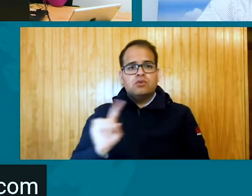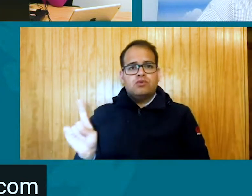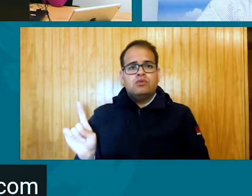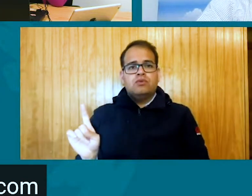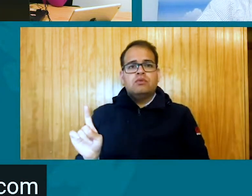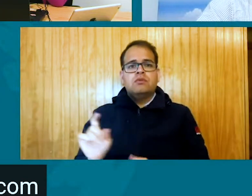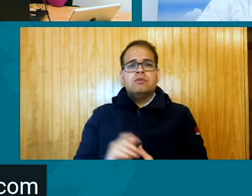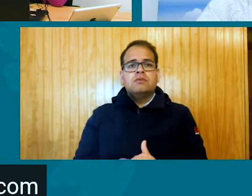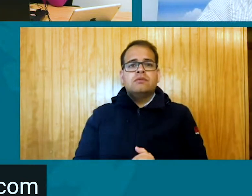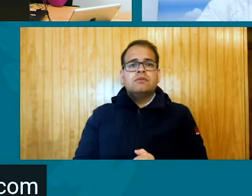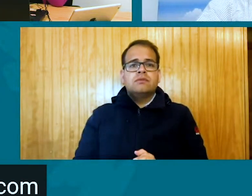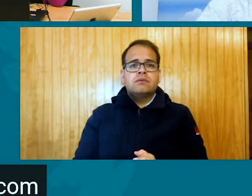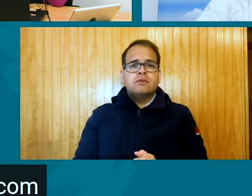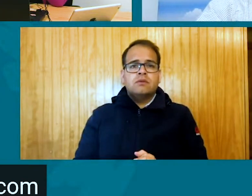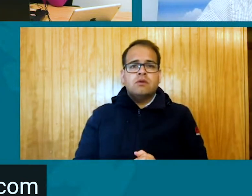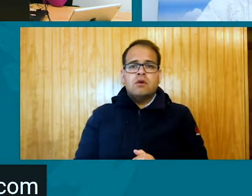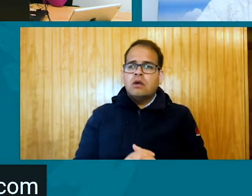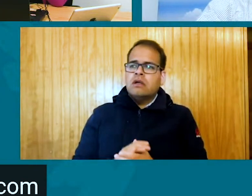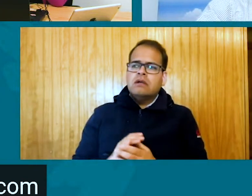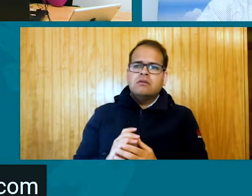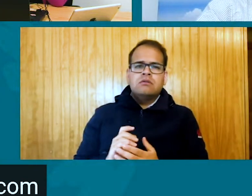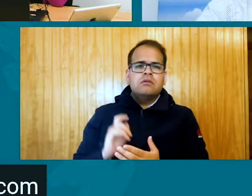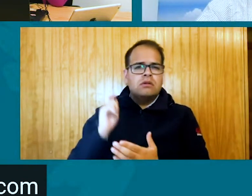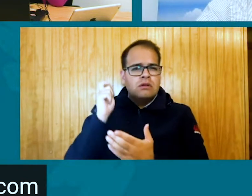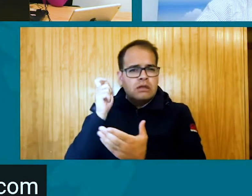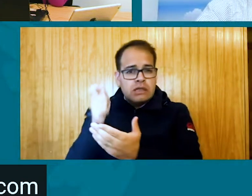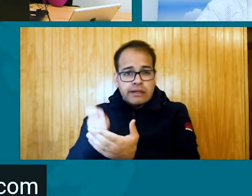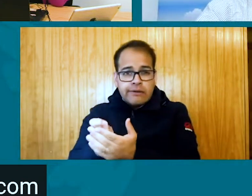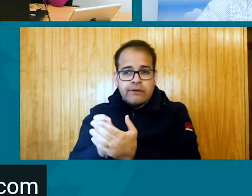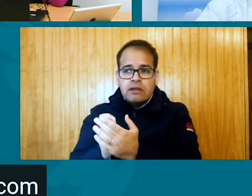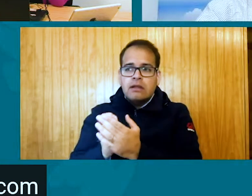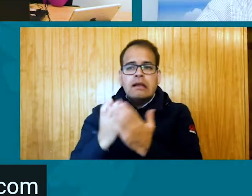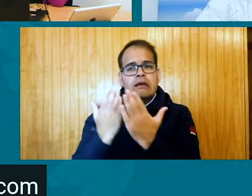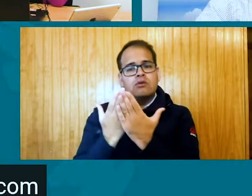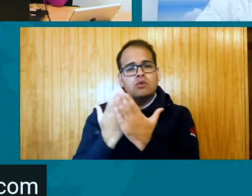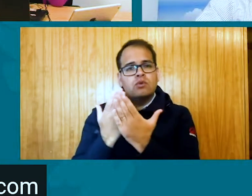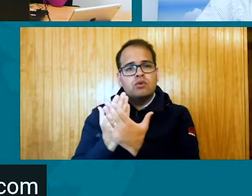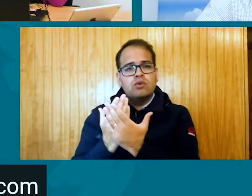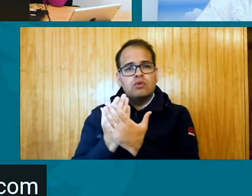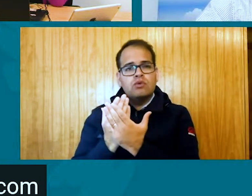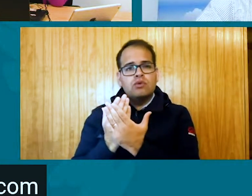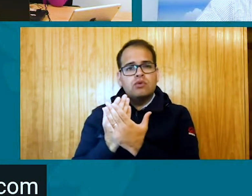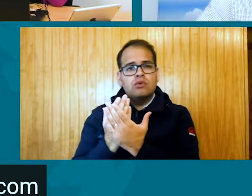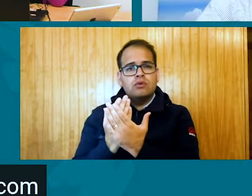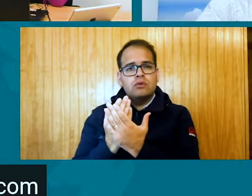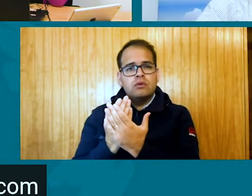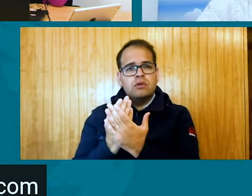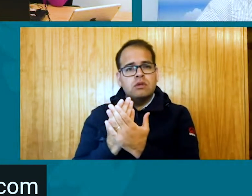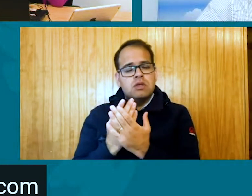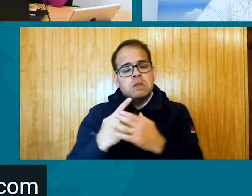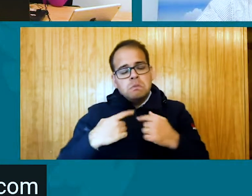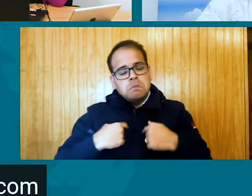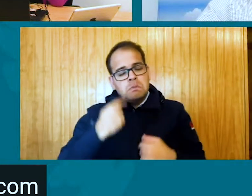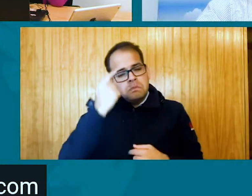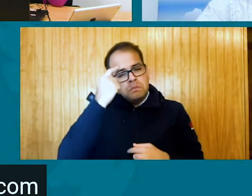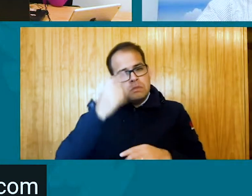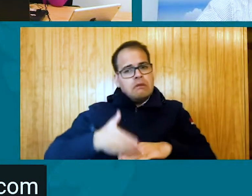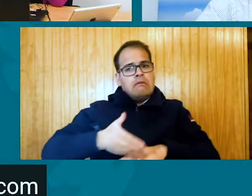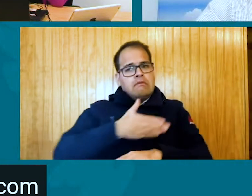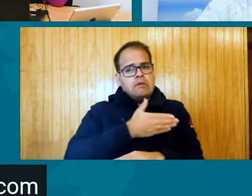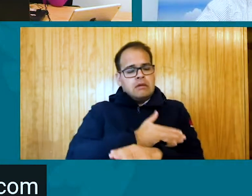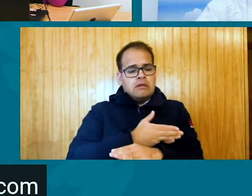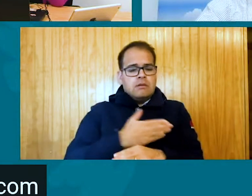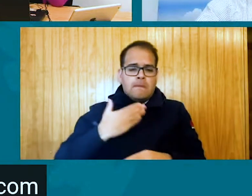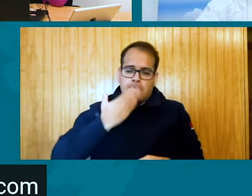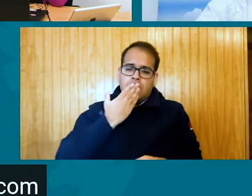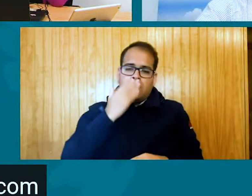¿La inversión del estudio o las máquinas de viento? Del estudio. Bueno, yo creo que antes de comprar un campo yo le haría un estudio